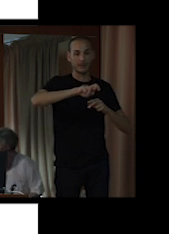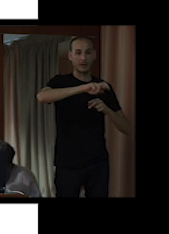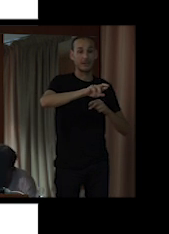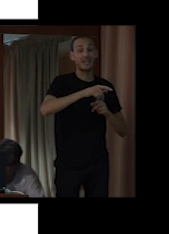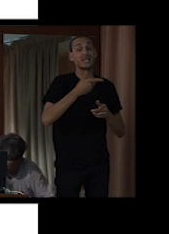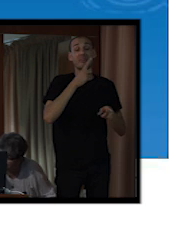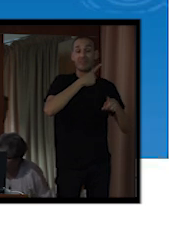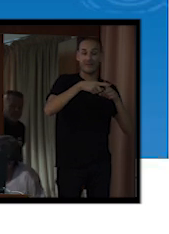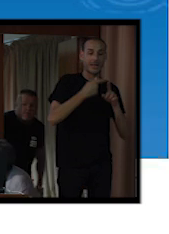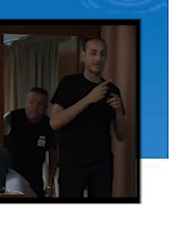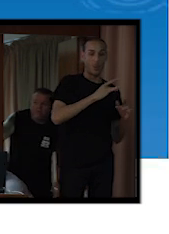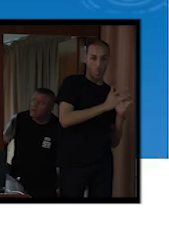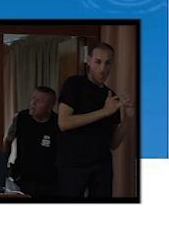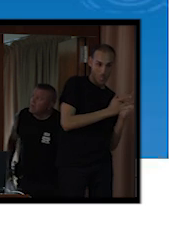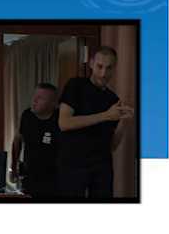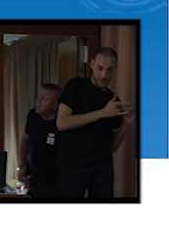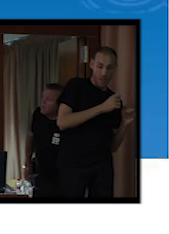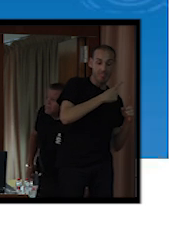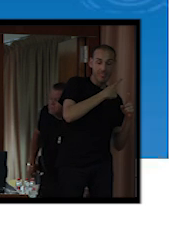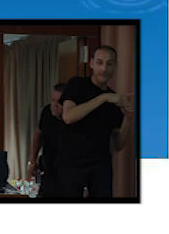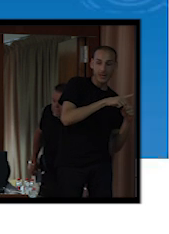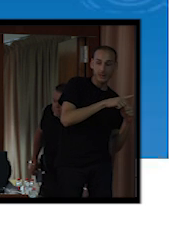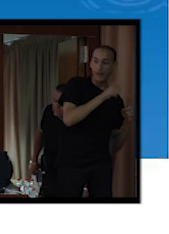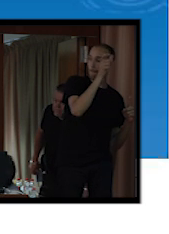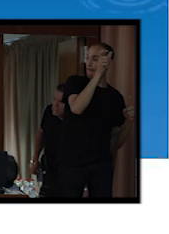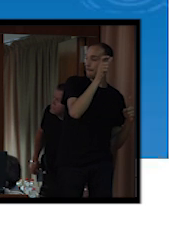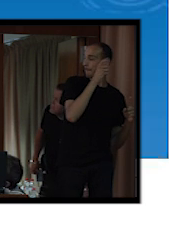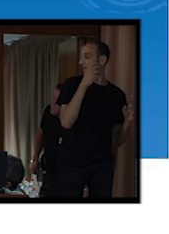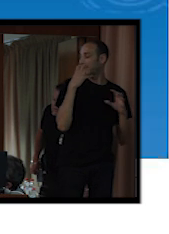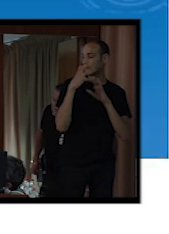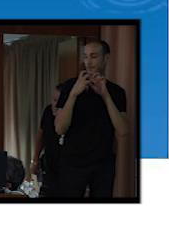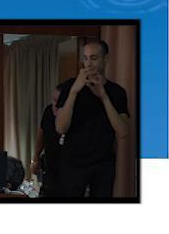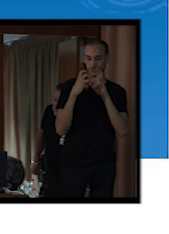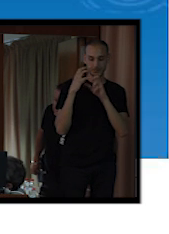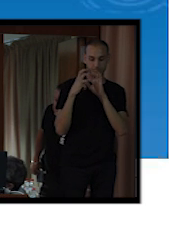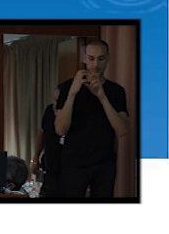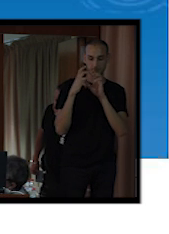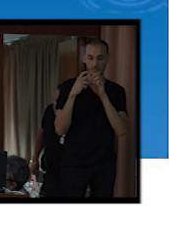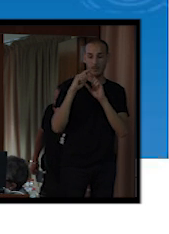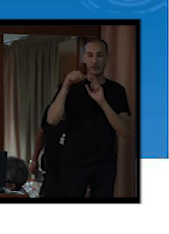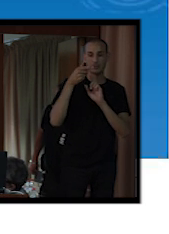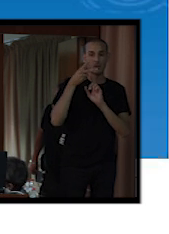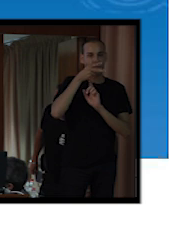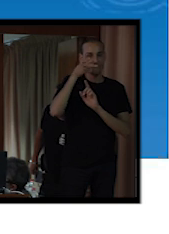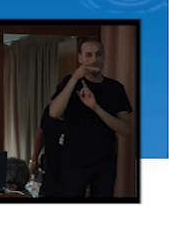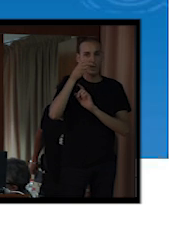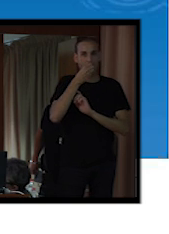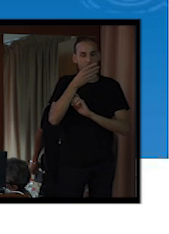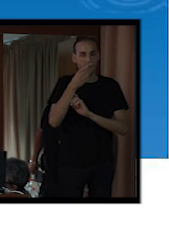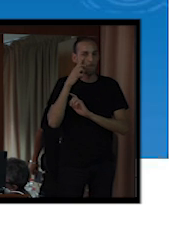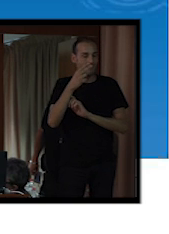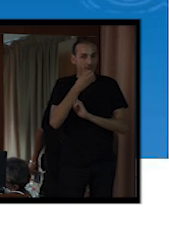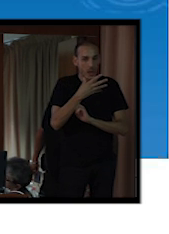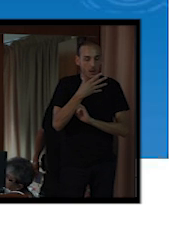horas que en una persona... Ah, no, esta yo es para que luego se vean los vídeos. Sí,